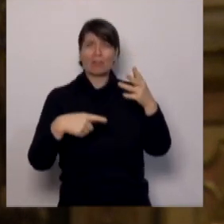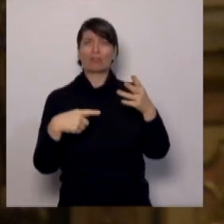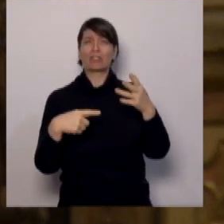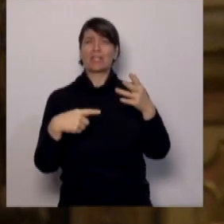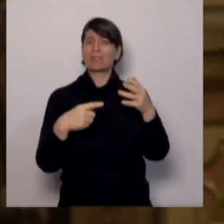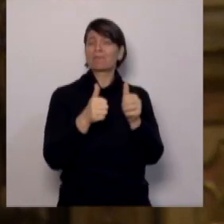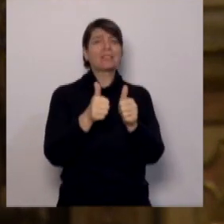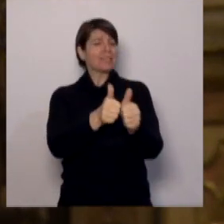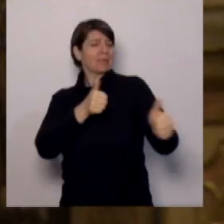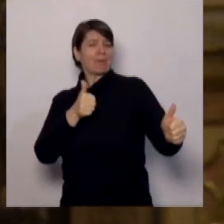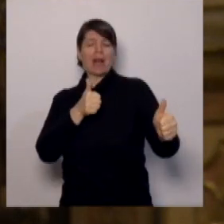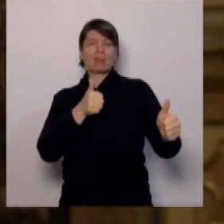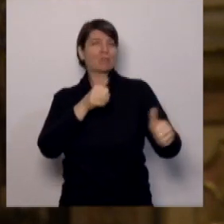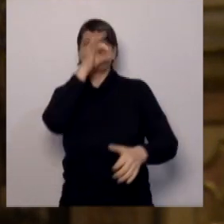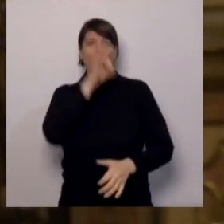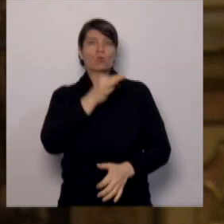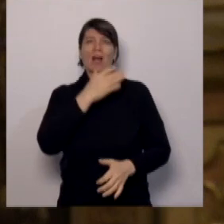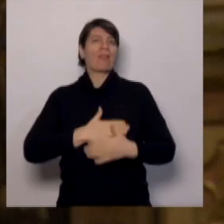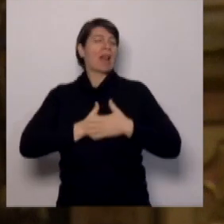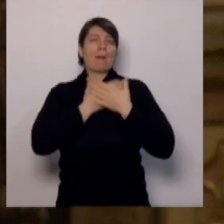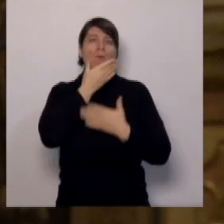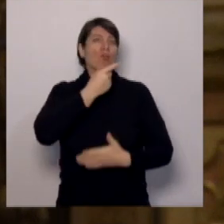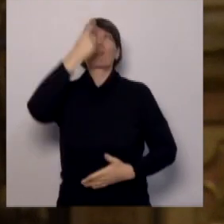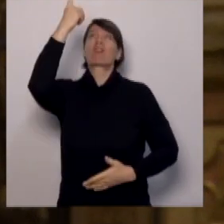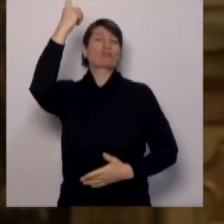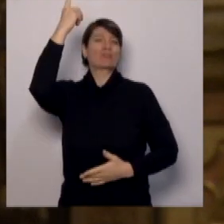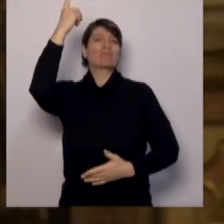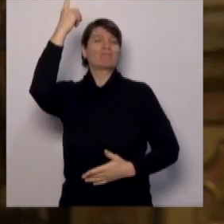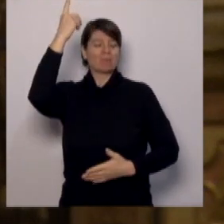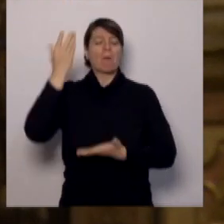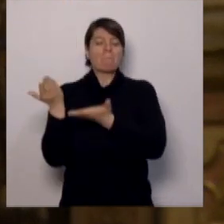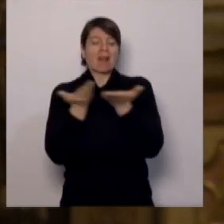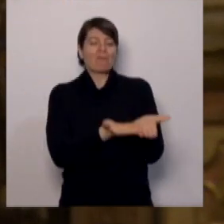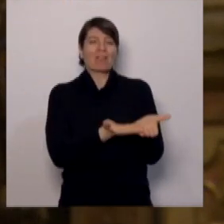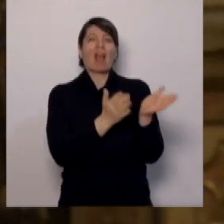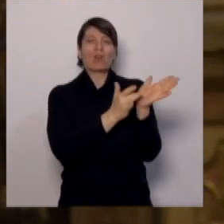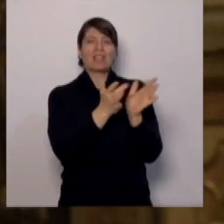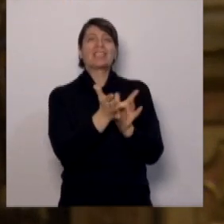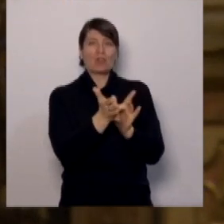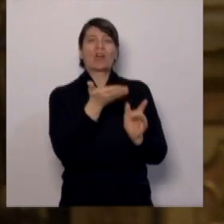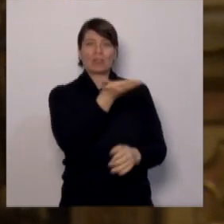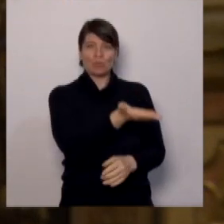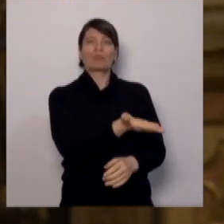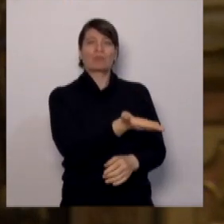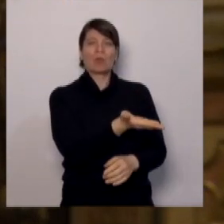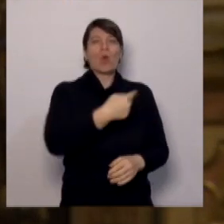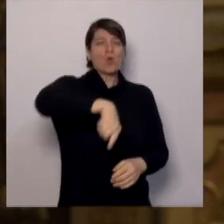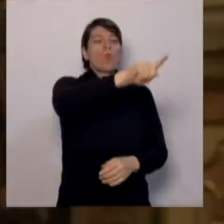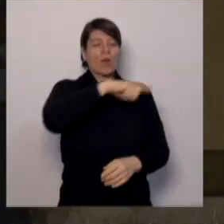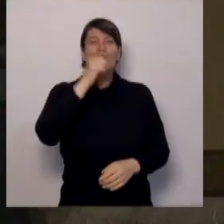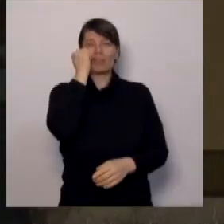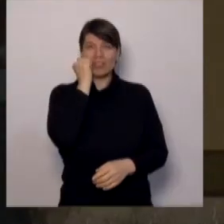otra criatura podrá separarnos jamás del amor de Dios manifestado en Cristo